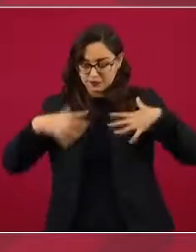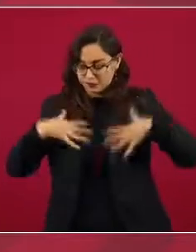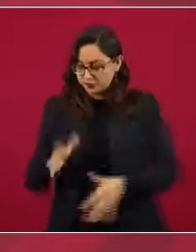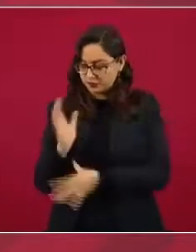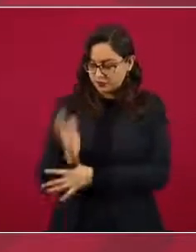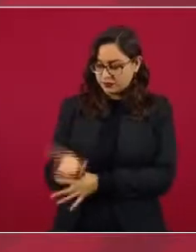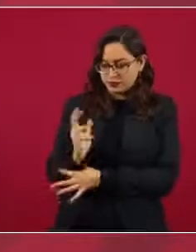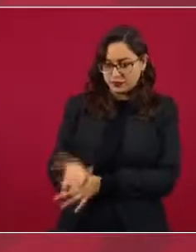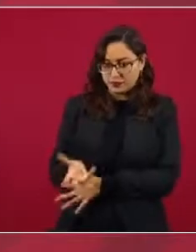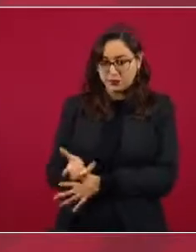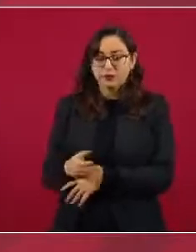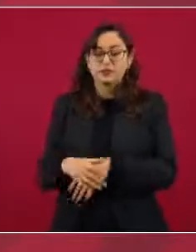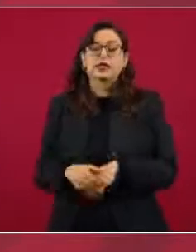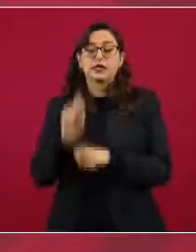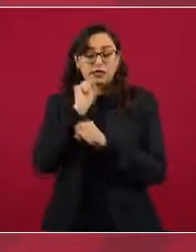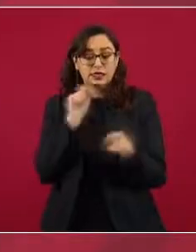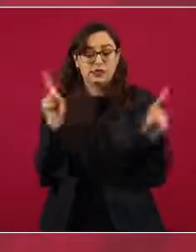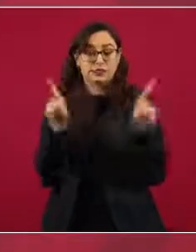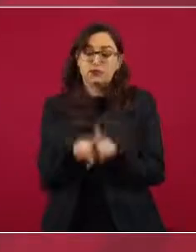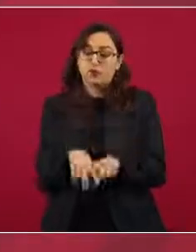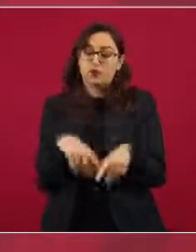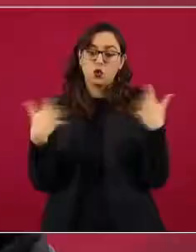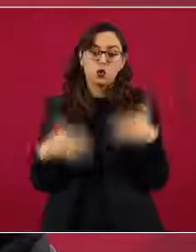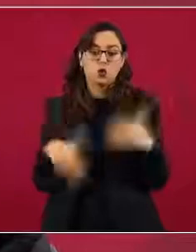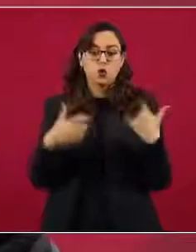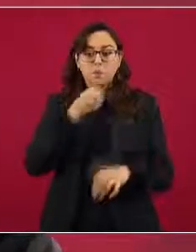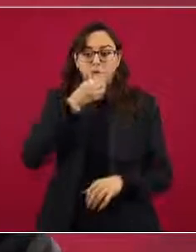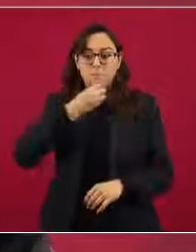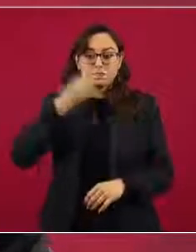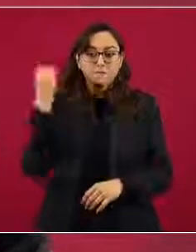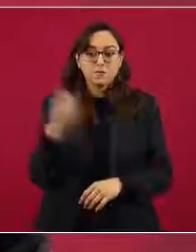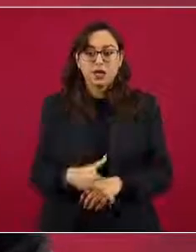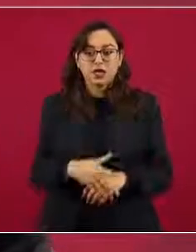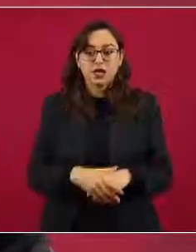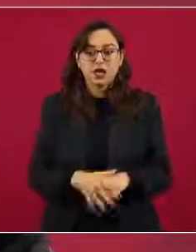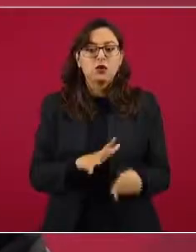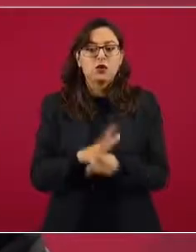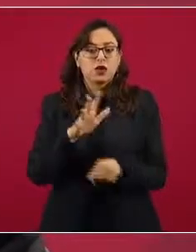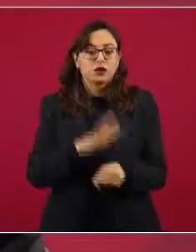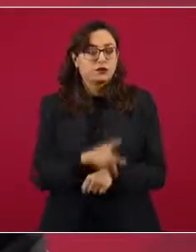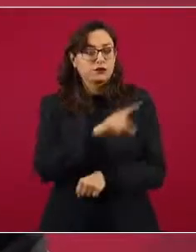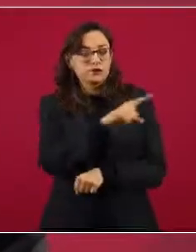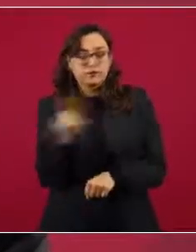y también algo que es extraordinario, que ellos con el personal